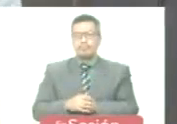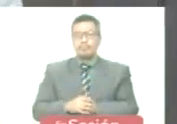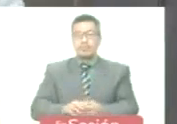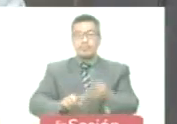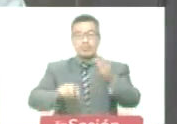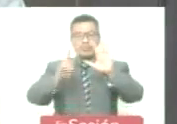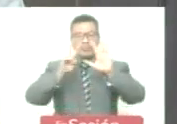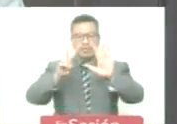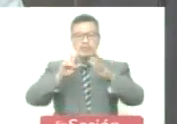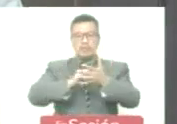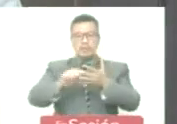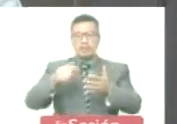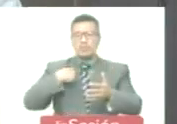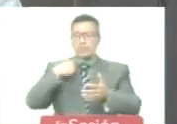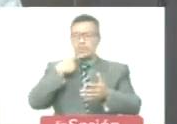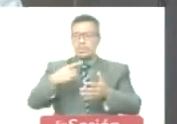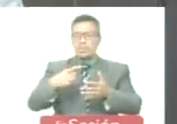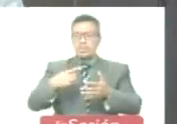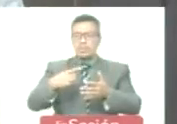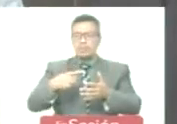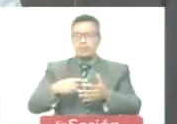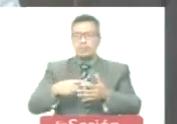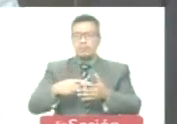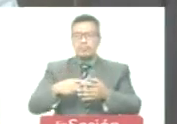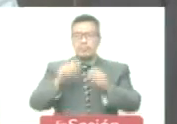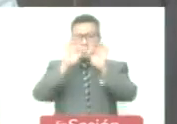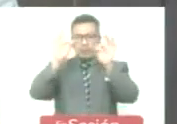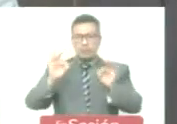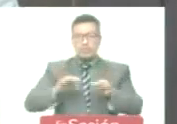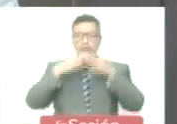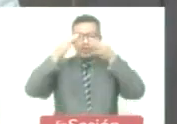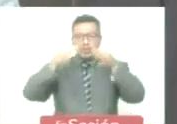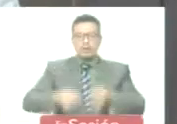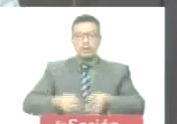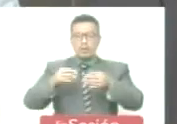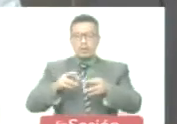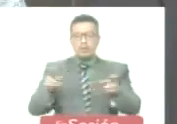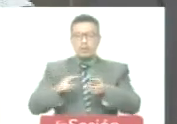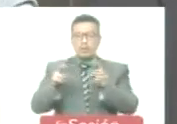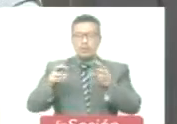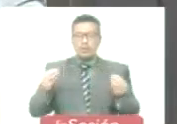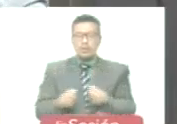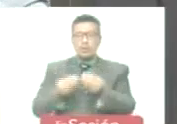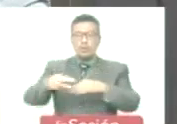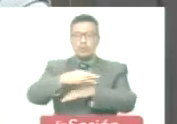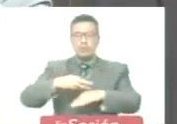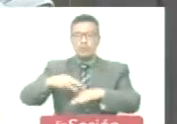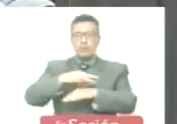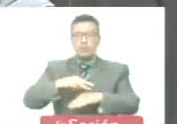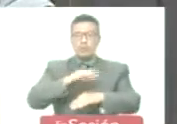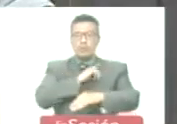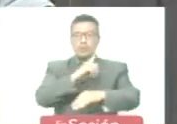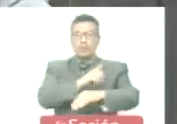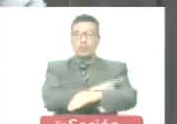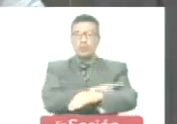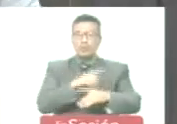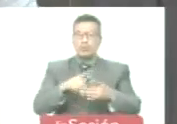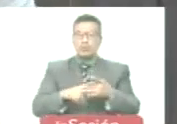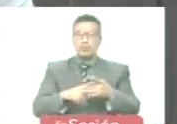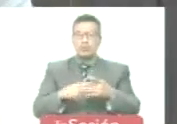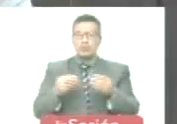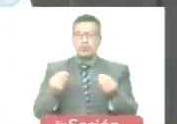7 señala a la imagen oficial establecida mediante resolución conjunta del Ministerio Popular.